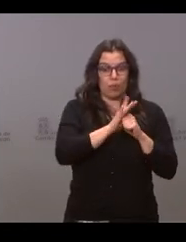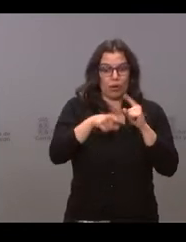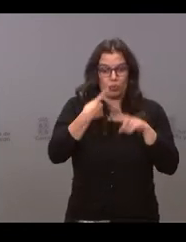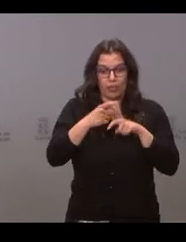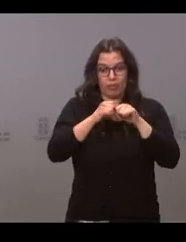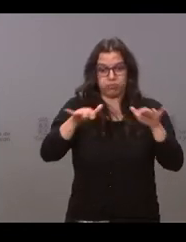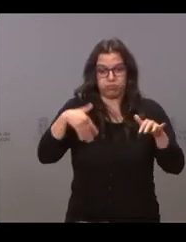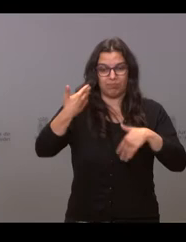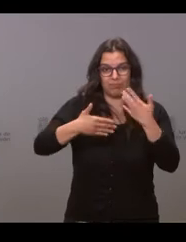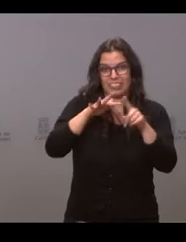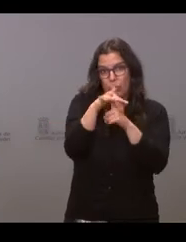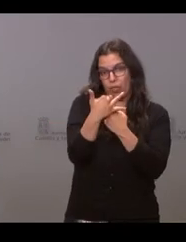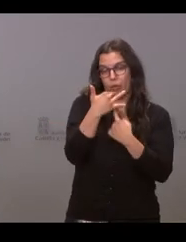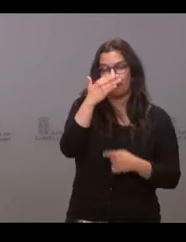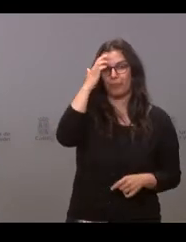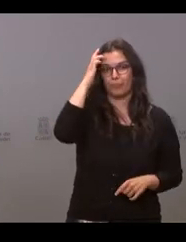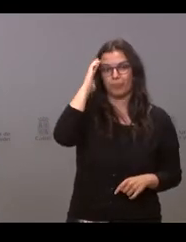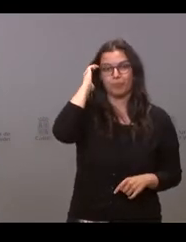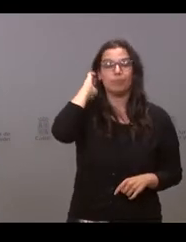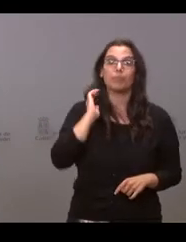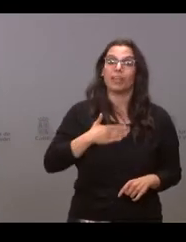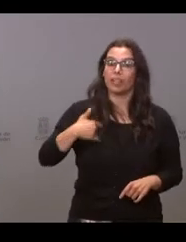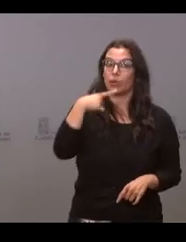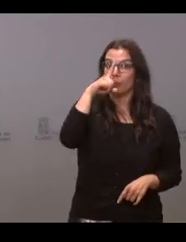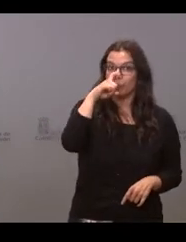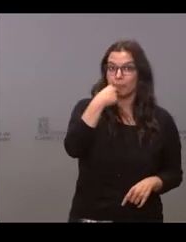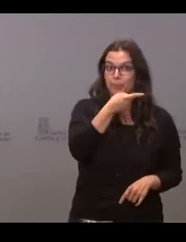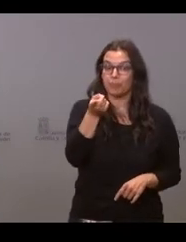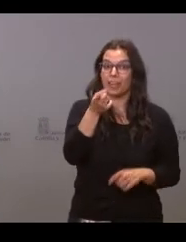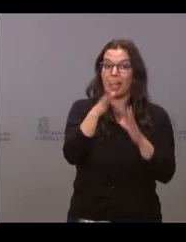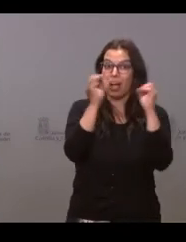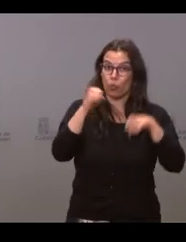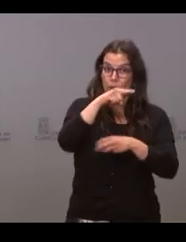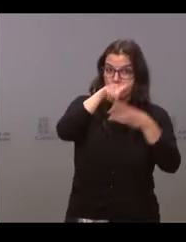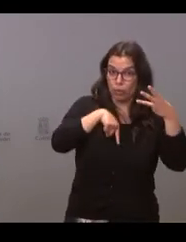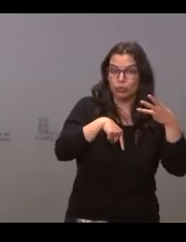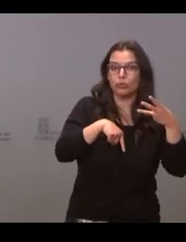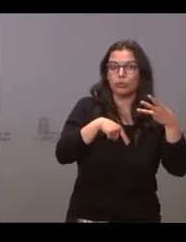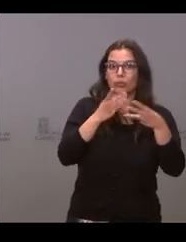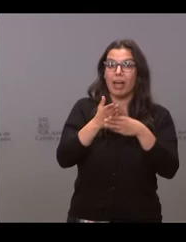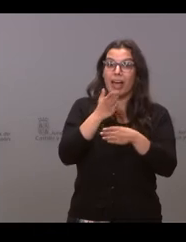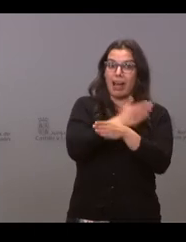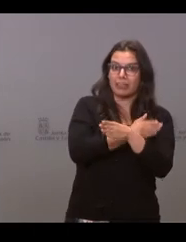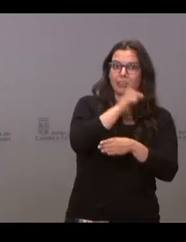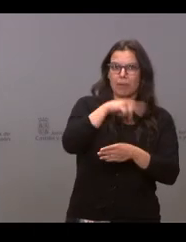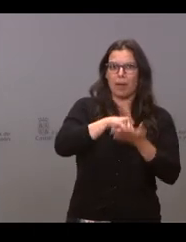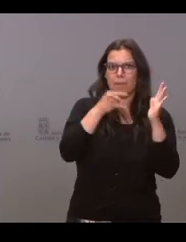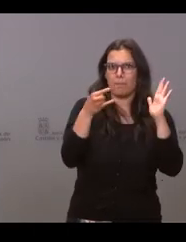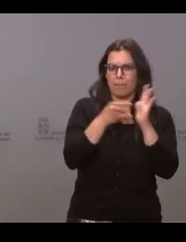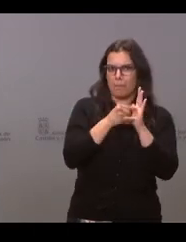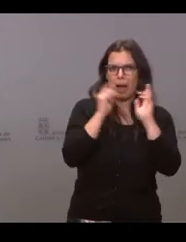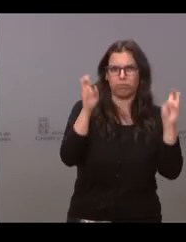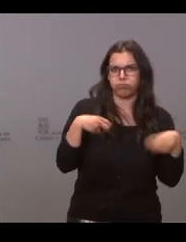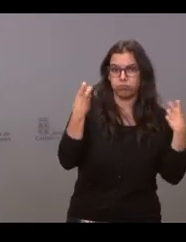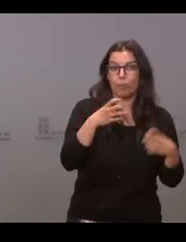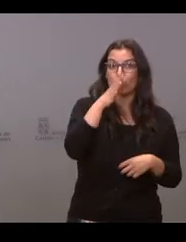quiero recordar que estos grandes acuerdos vienen precedidos de dos planes de choque como consecuencia